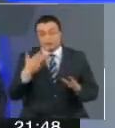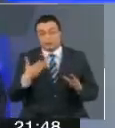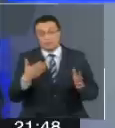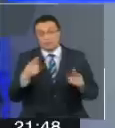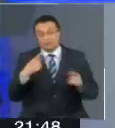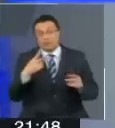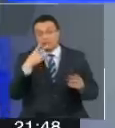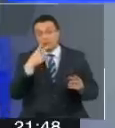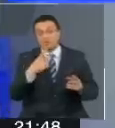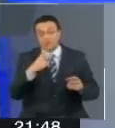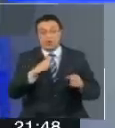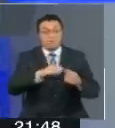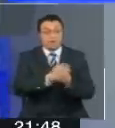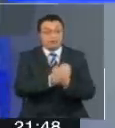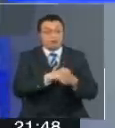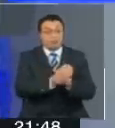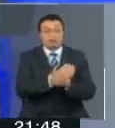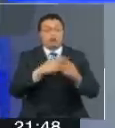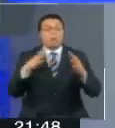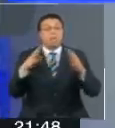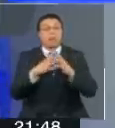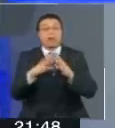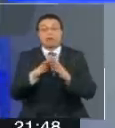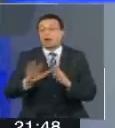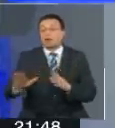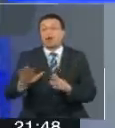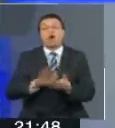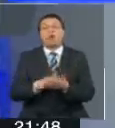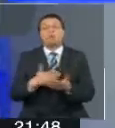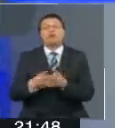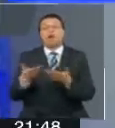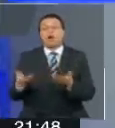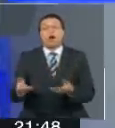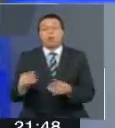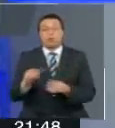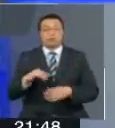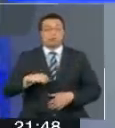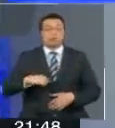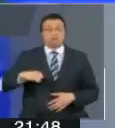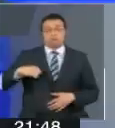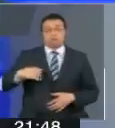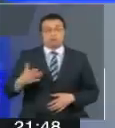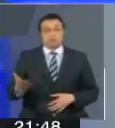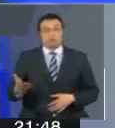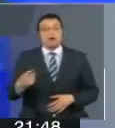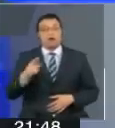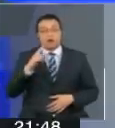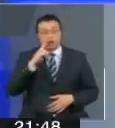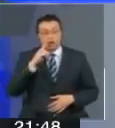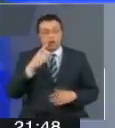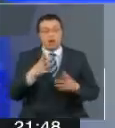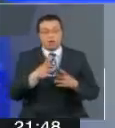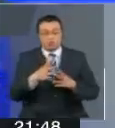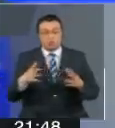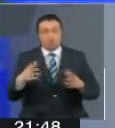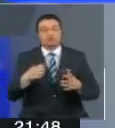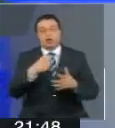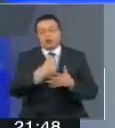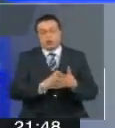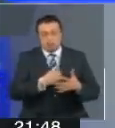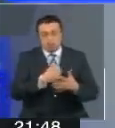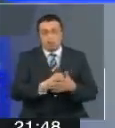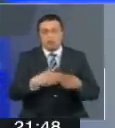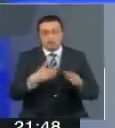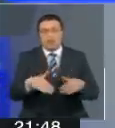los presos militares en las condiciones en que están. O sea, hay una gran lucha que dar